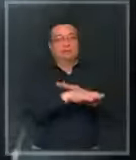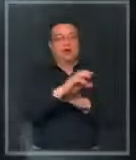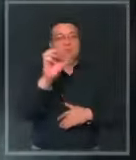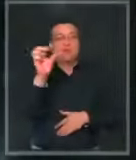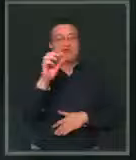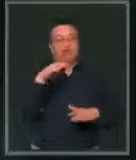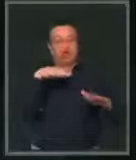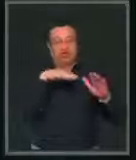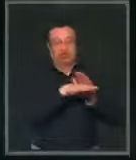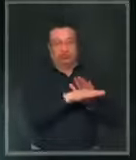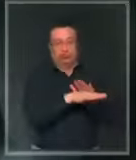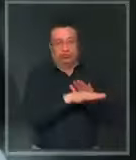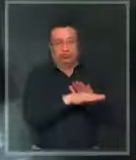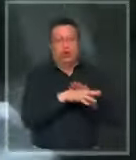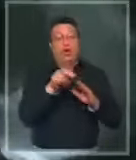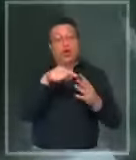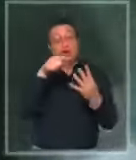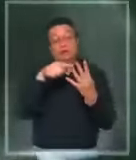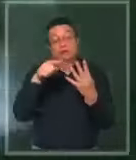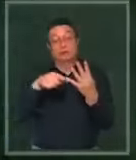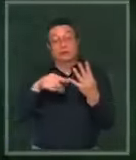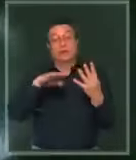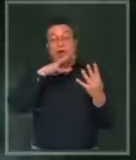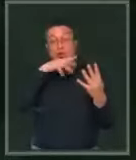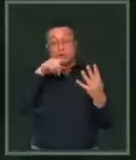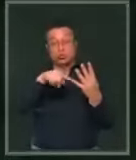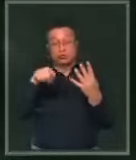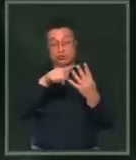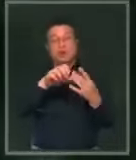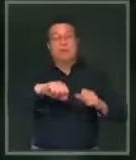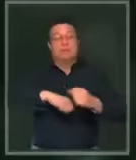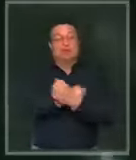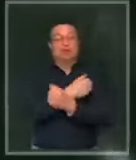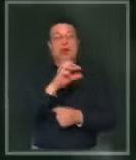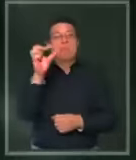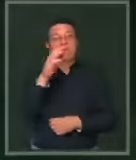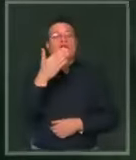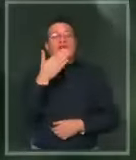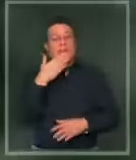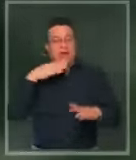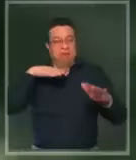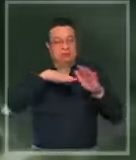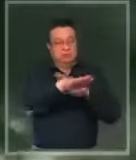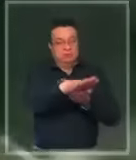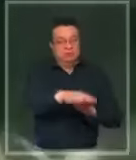provisoria, mientras que los adultos quedaron en prisión preventiva.